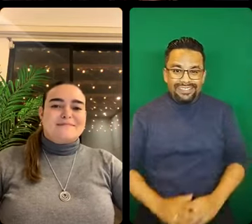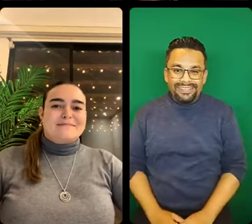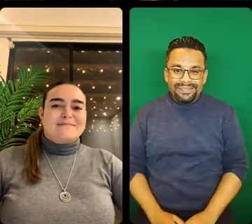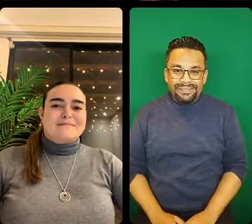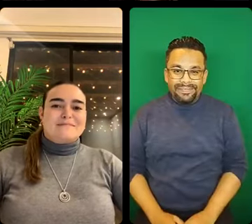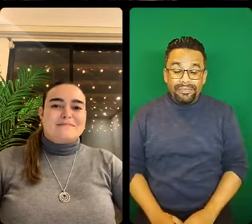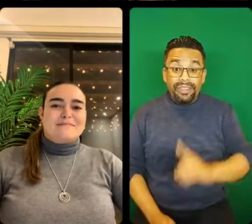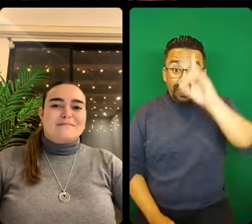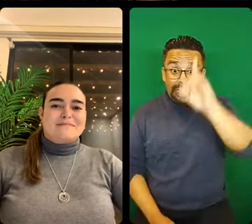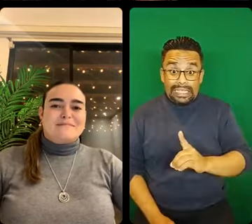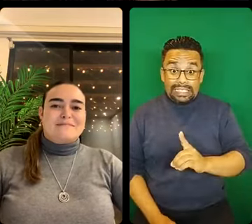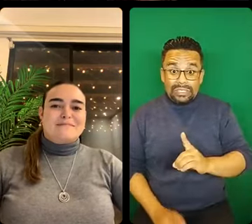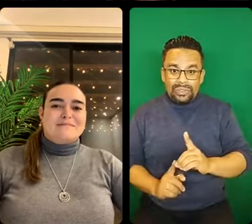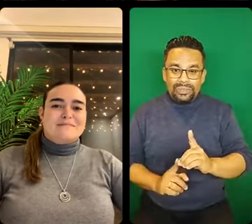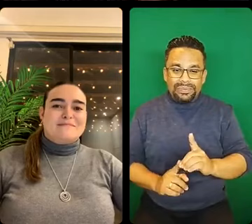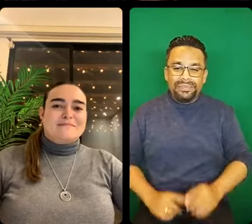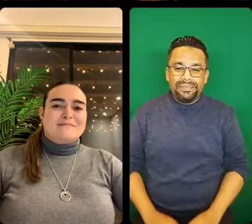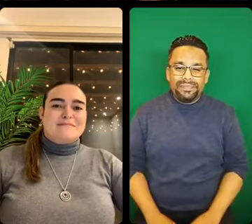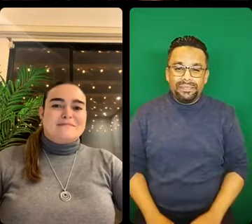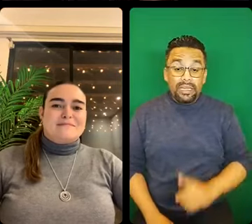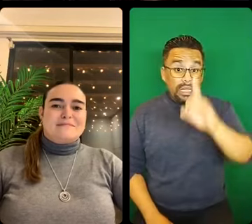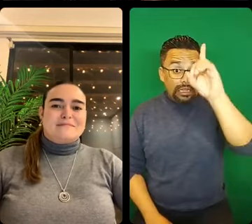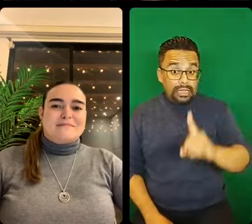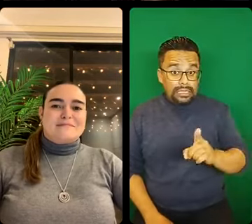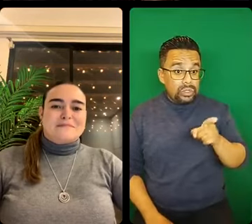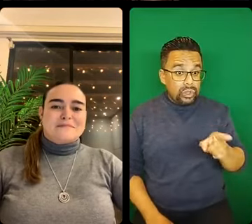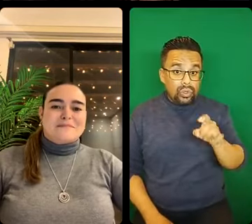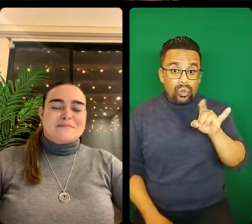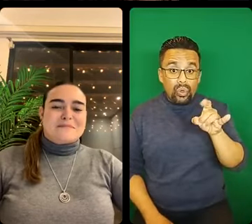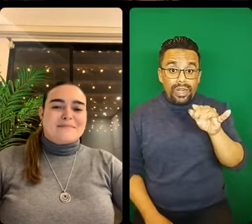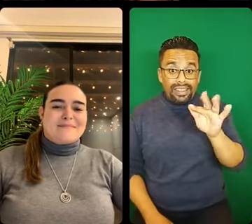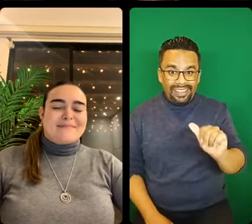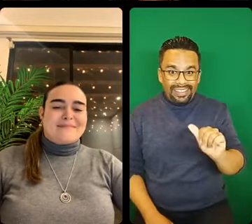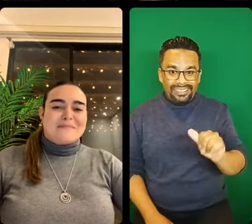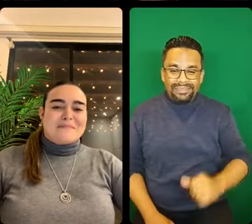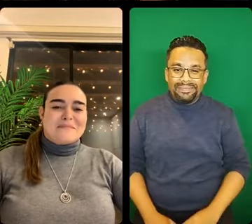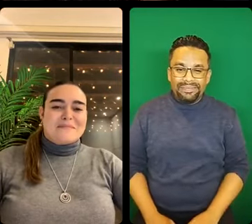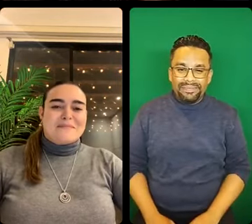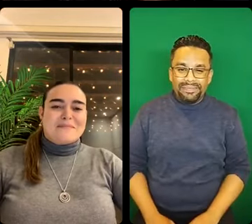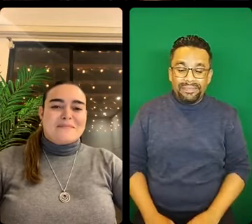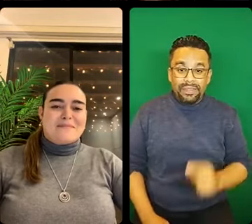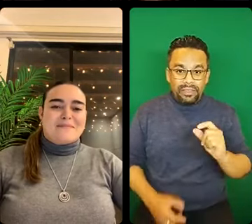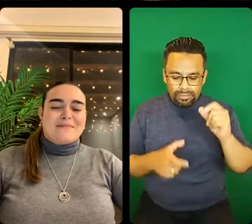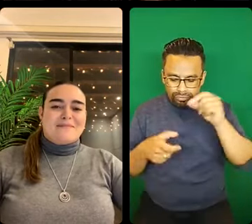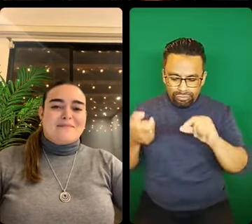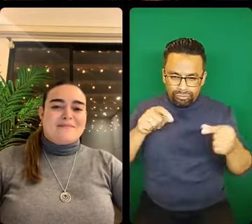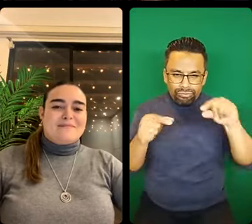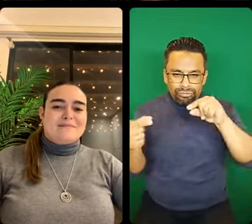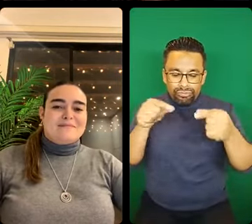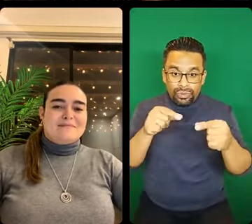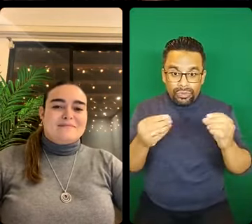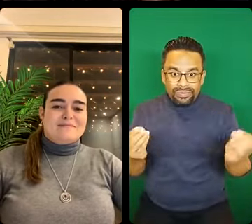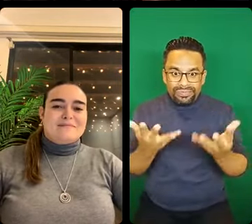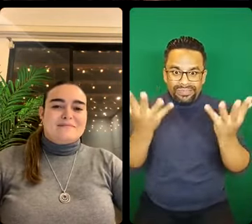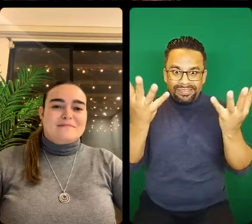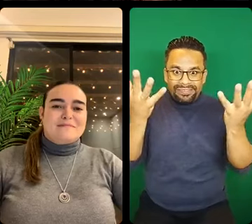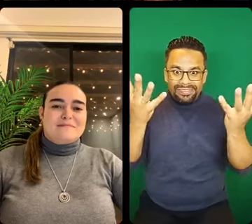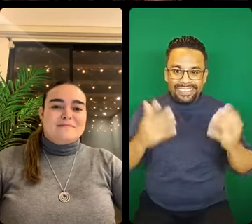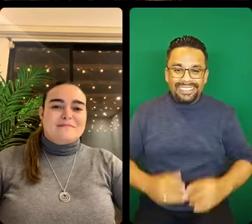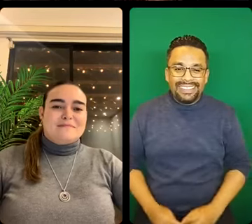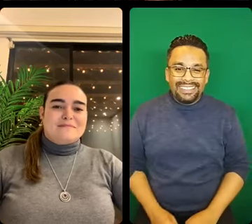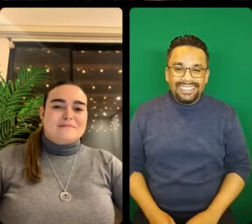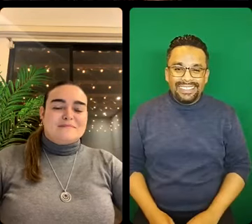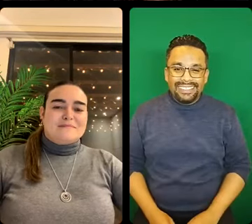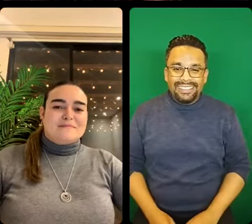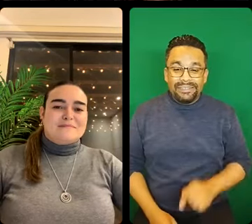Simón García, La Decisión de Julieta, Daniel Rodas, La Fórmula Mágica, Tatiana Graf Ramírez. La Hora